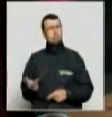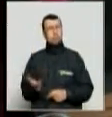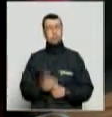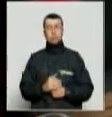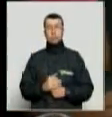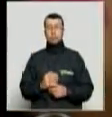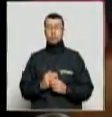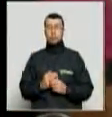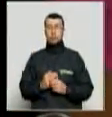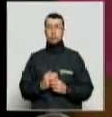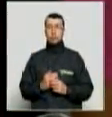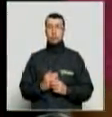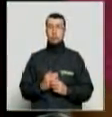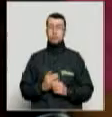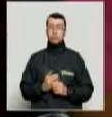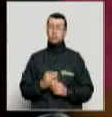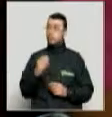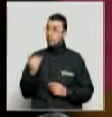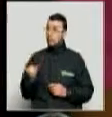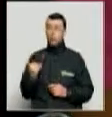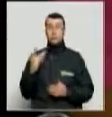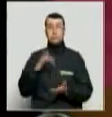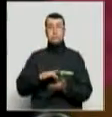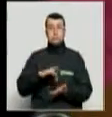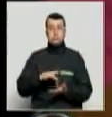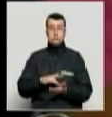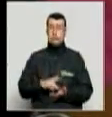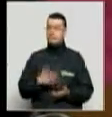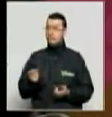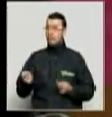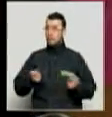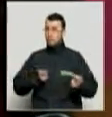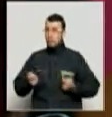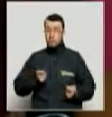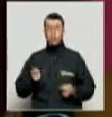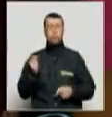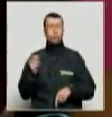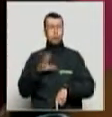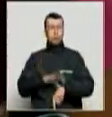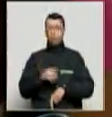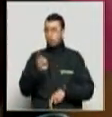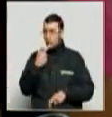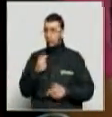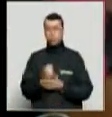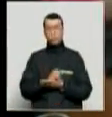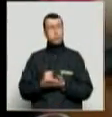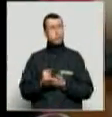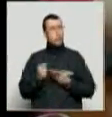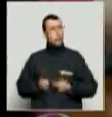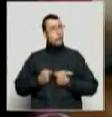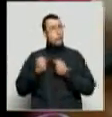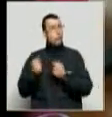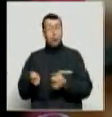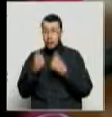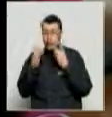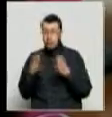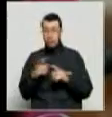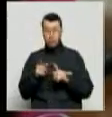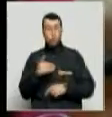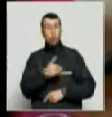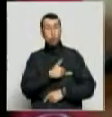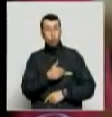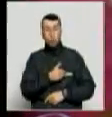fue un episodio viral que tuvo, lo cual interactuó con sus medicamentos para la presión arterial, lo que generó una hipotensión severa, pero su corazón estaba